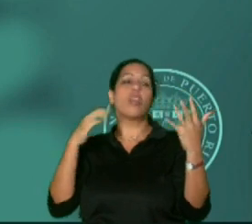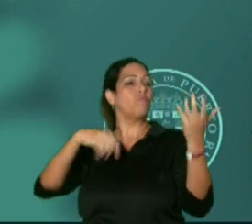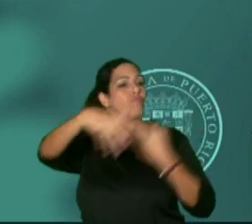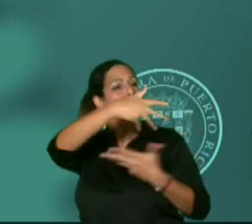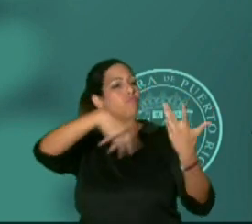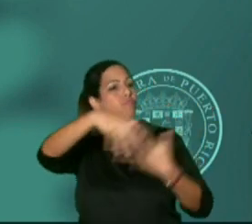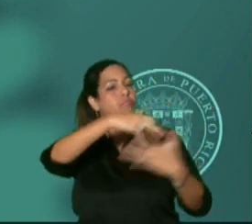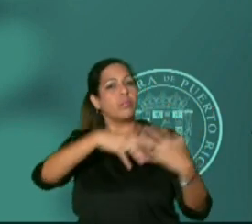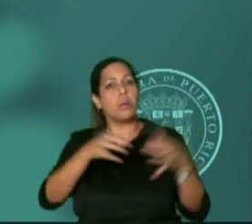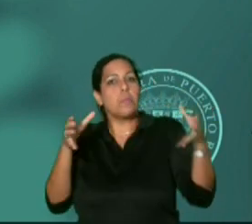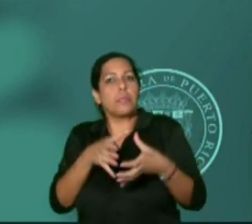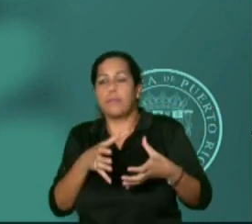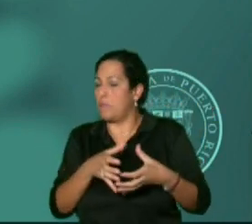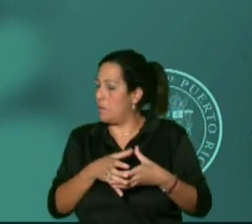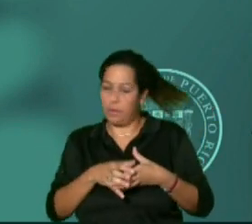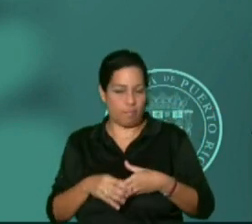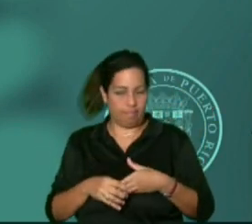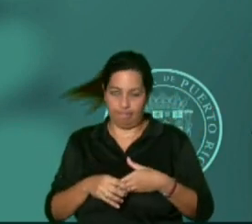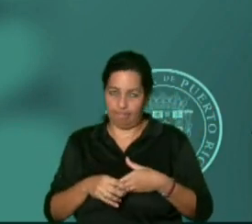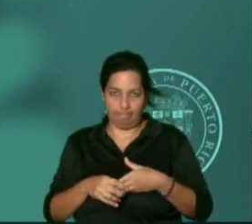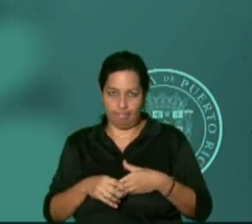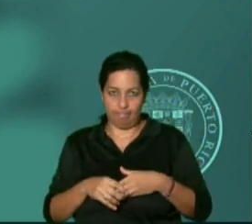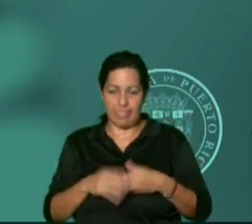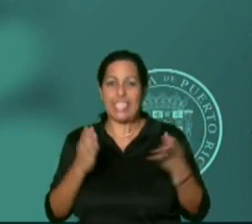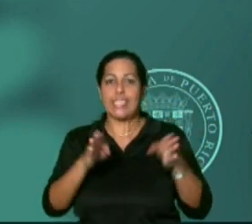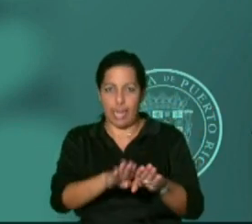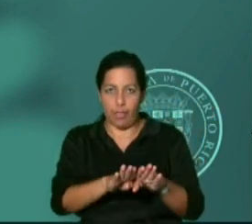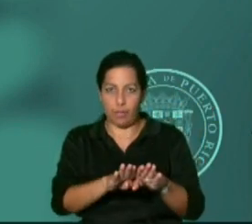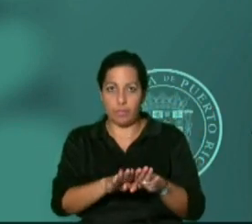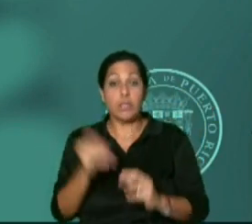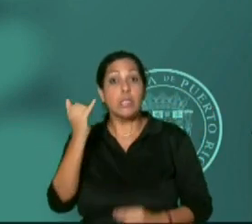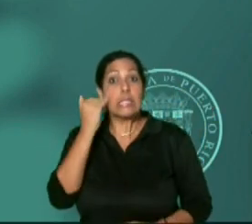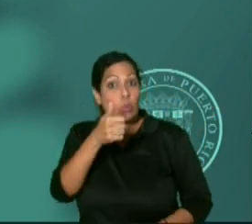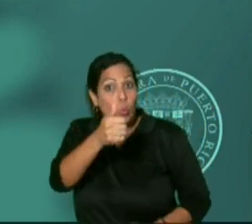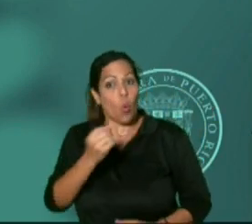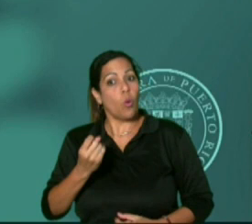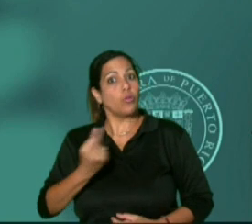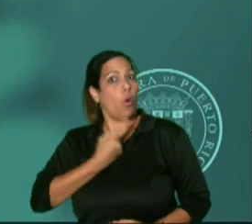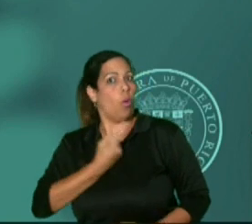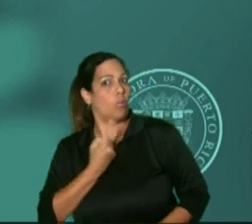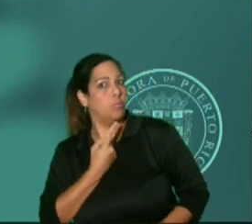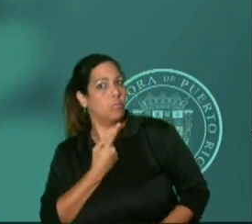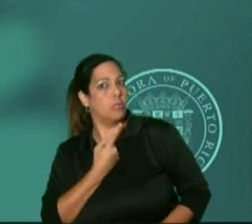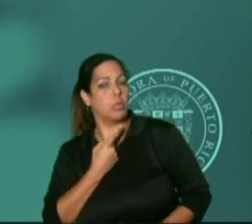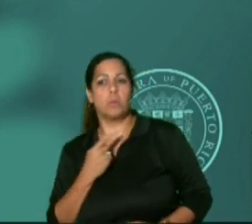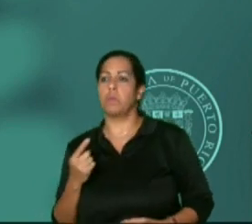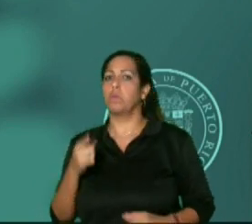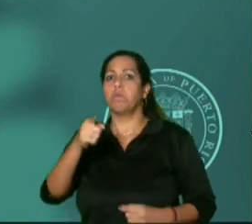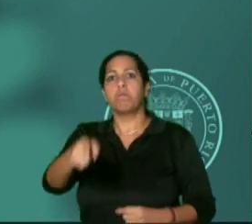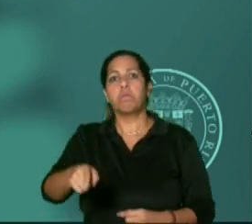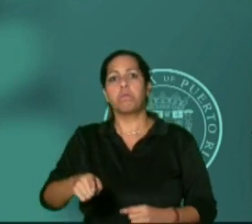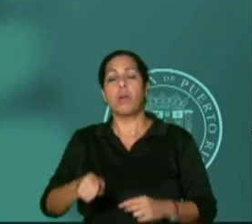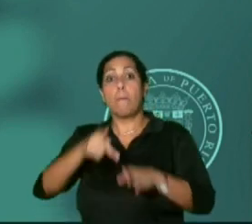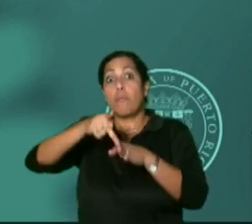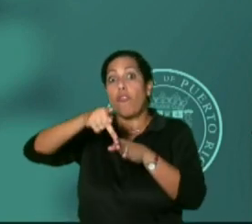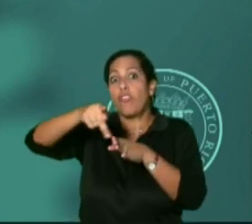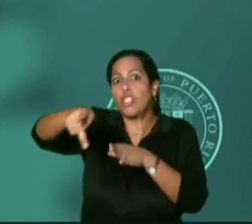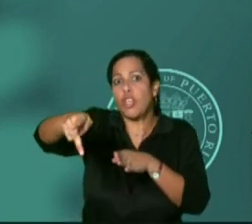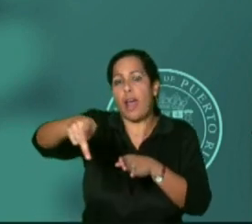socializar ni agrupamiento. Se va a permitir siempre y cuando sea de manera individual para hacer deportes de